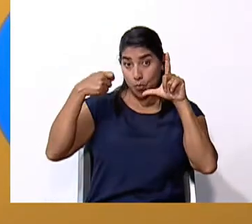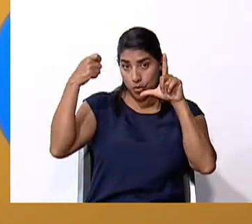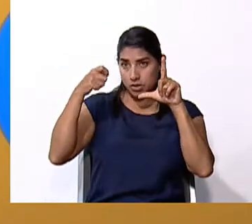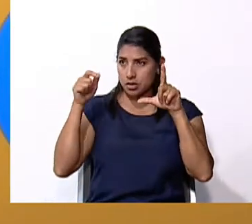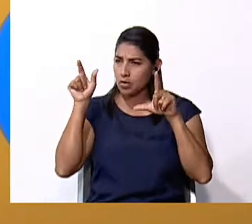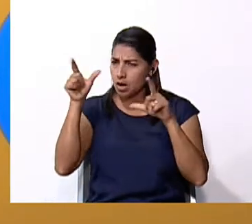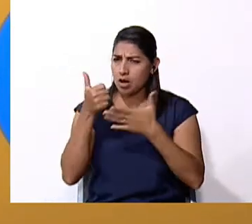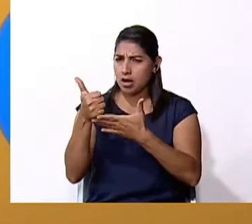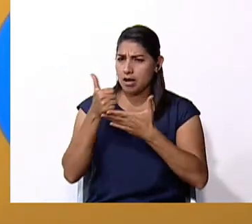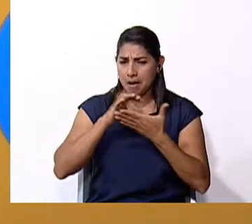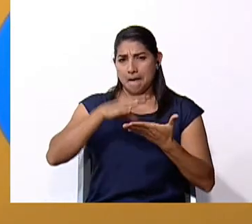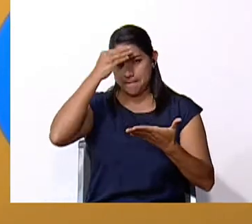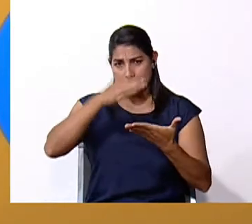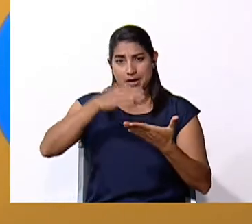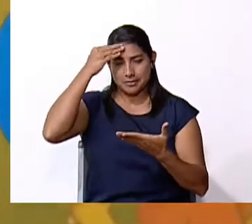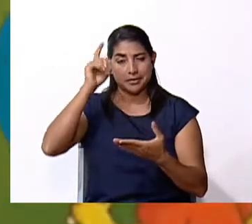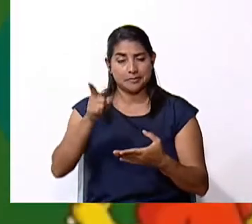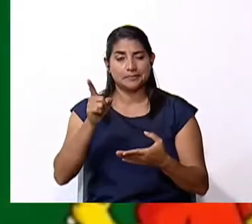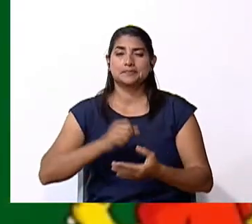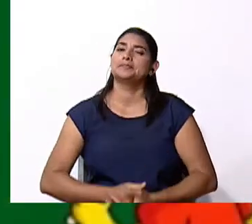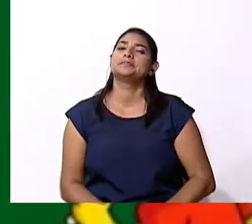fines educativos.